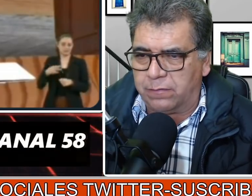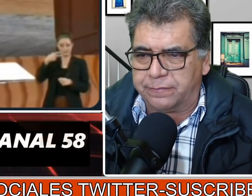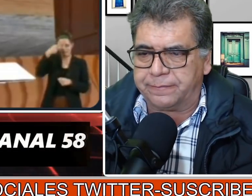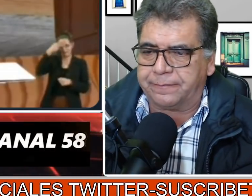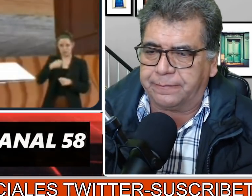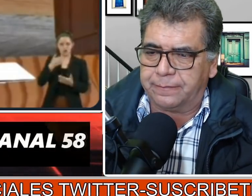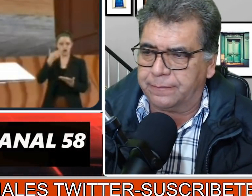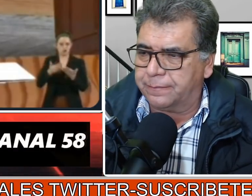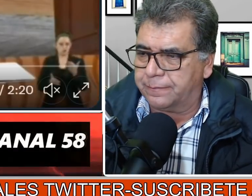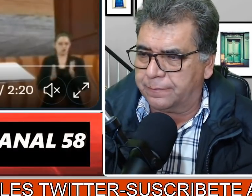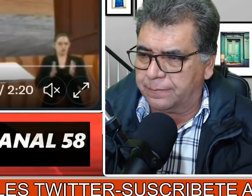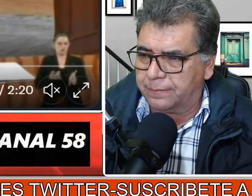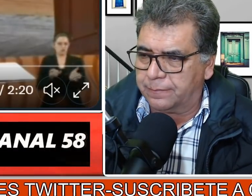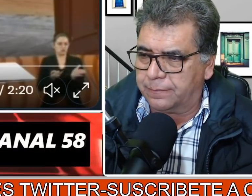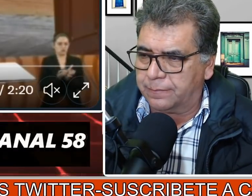escucharlo.